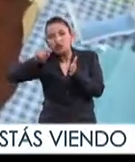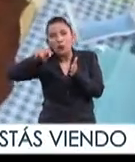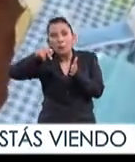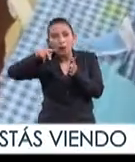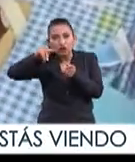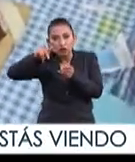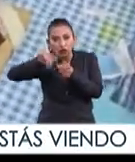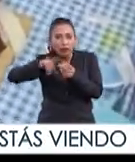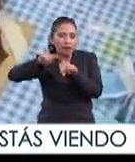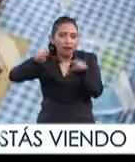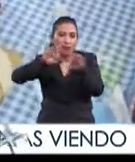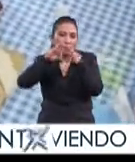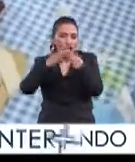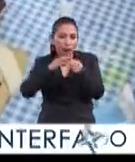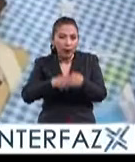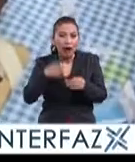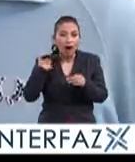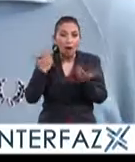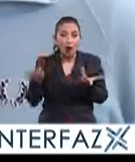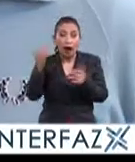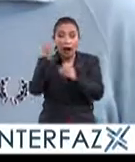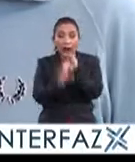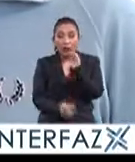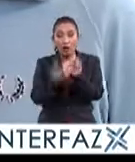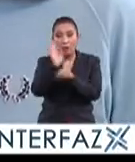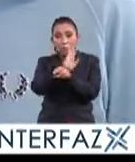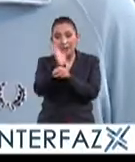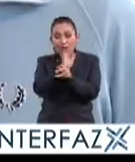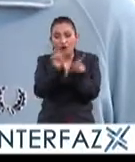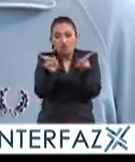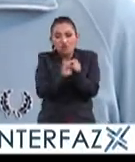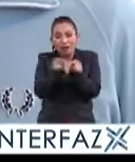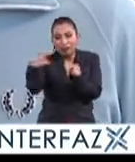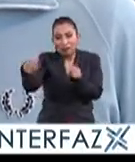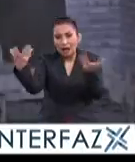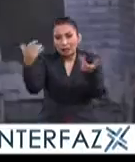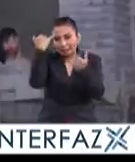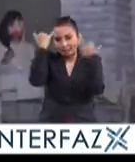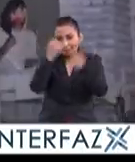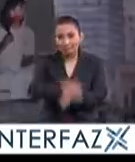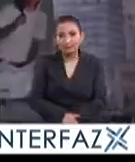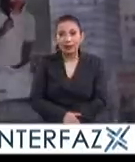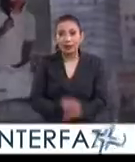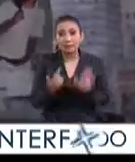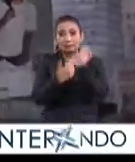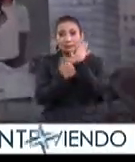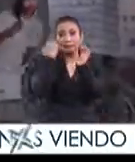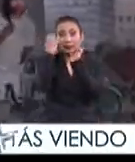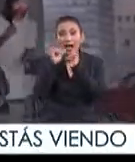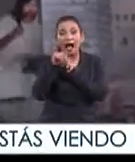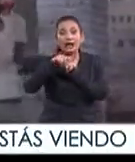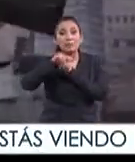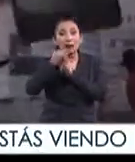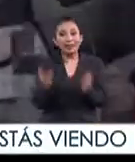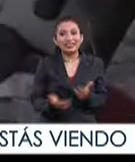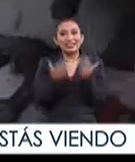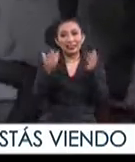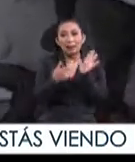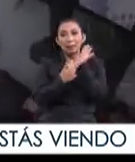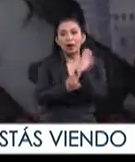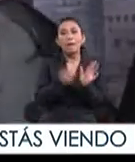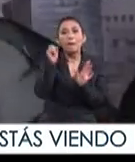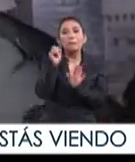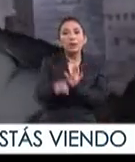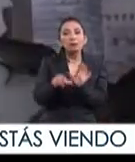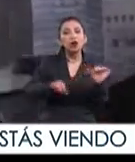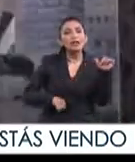motion y todo culminó con un cortometraje realizado por ellos. La muestra Anímate fue presentada como